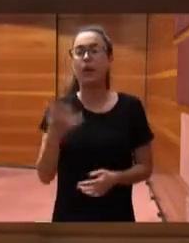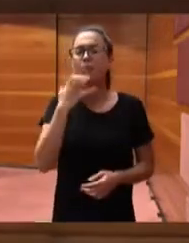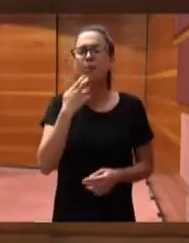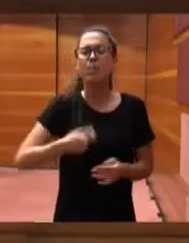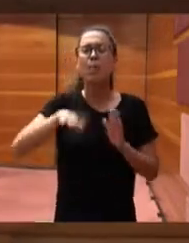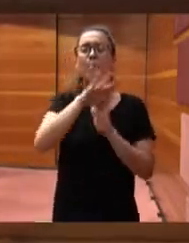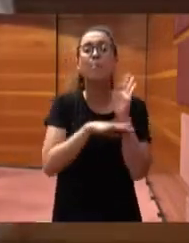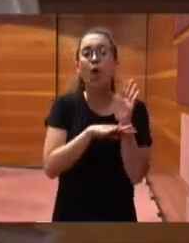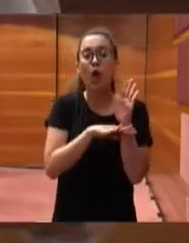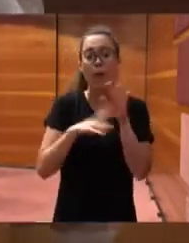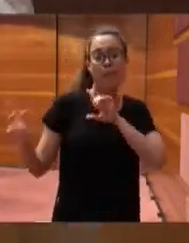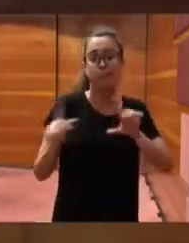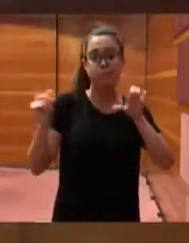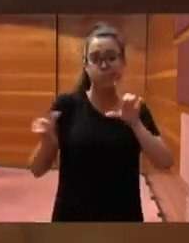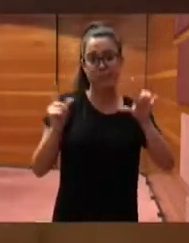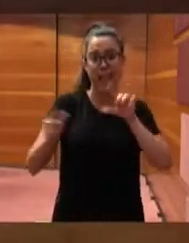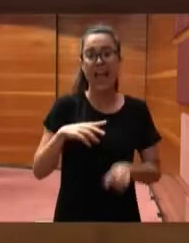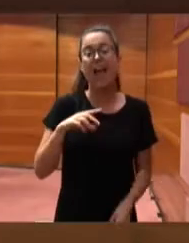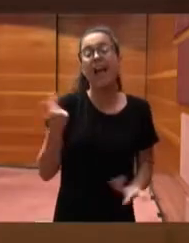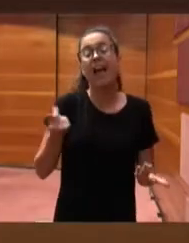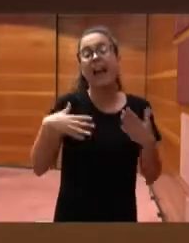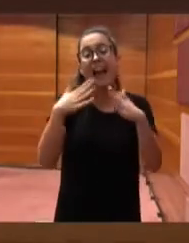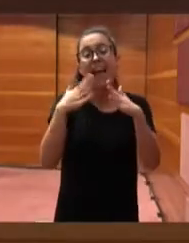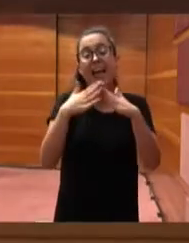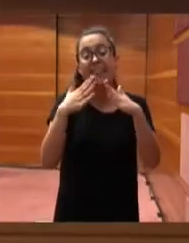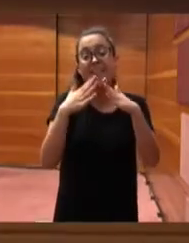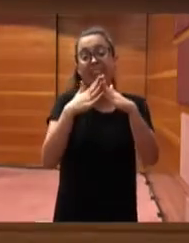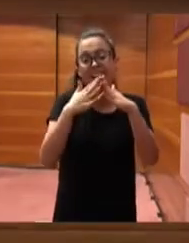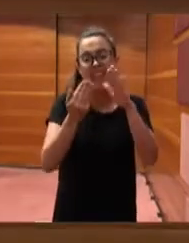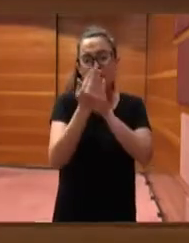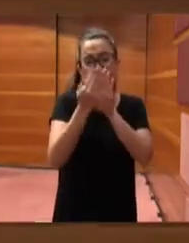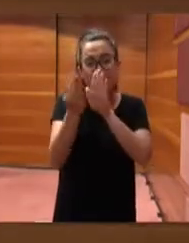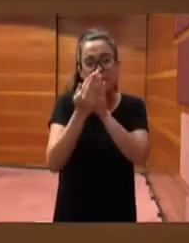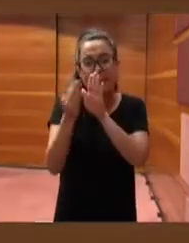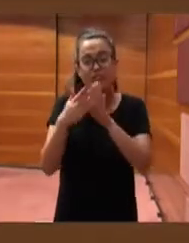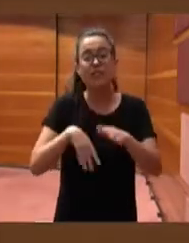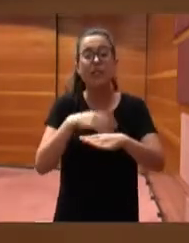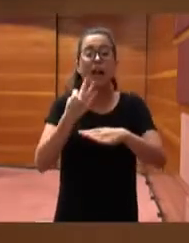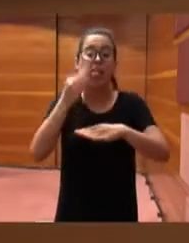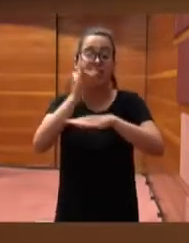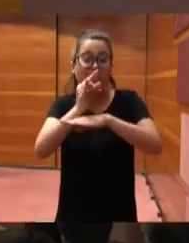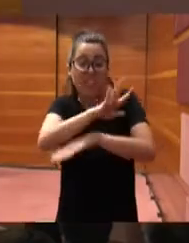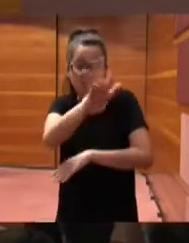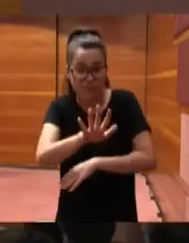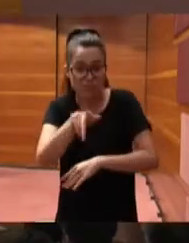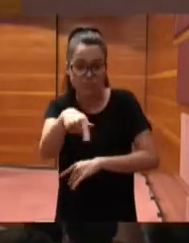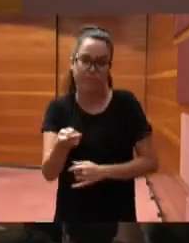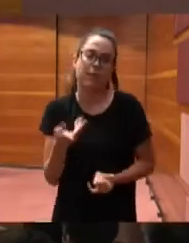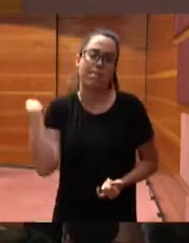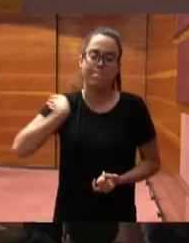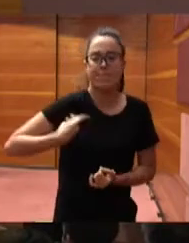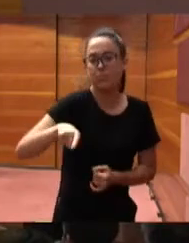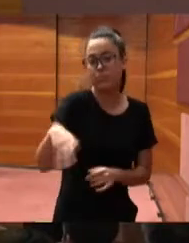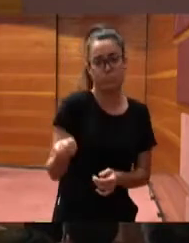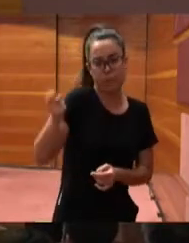avecina? Es un poco exagerado, pero de mi comunidad podríamos ir al programa perfectamente y no se notaría nada. Yo sería el señor